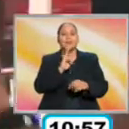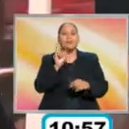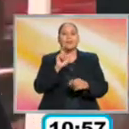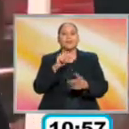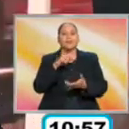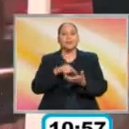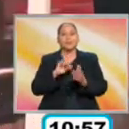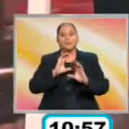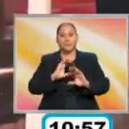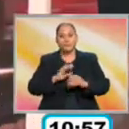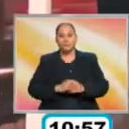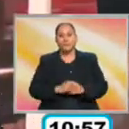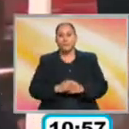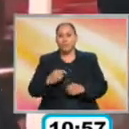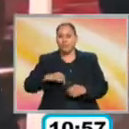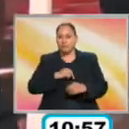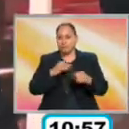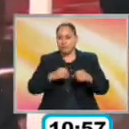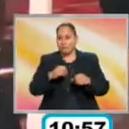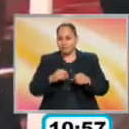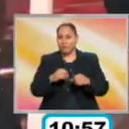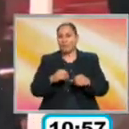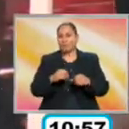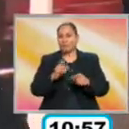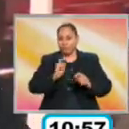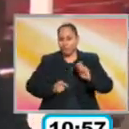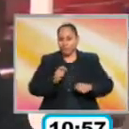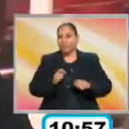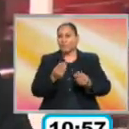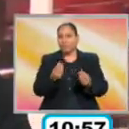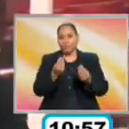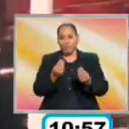presentaciones. Ok, sí, vamos a estar muy activos este año, vamos a estar tocando un